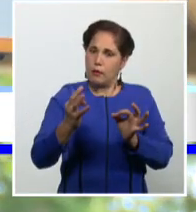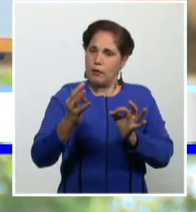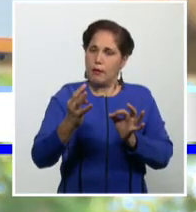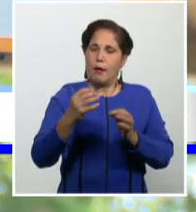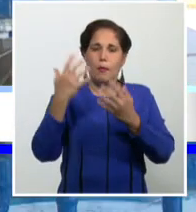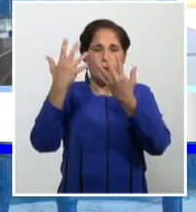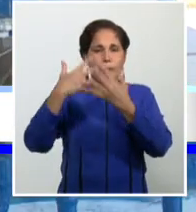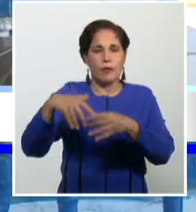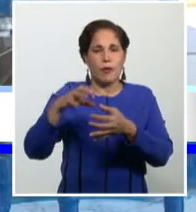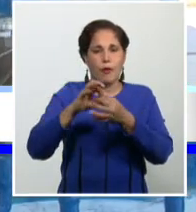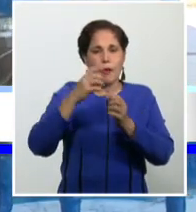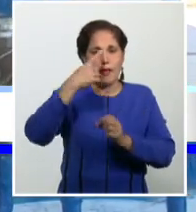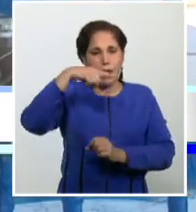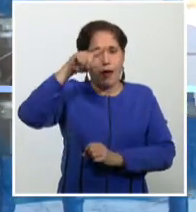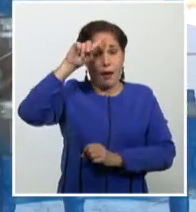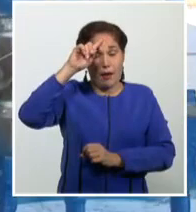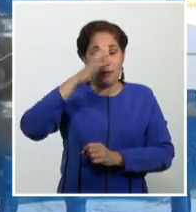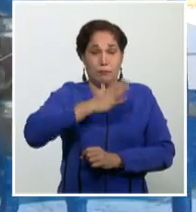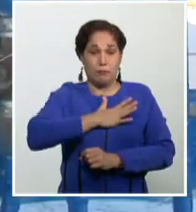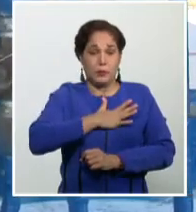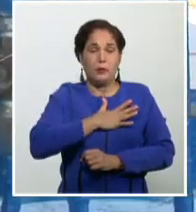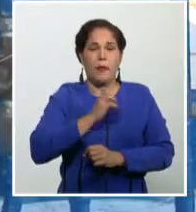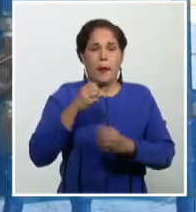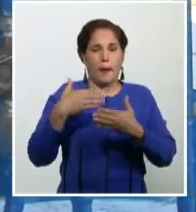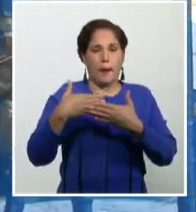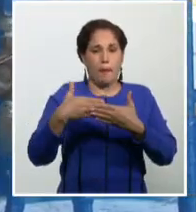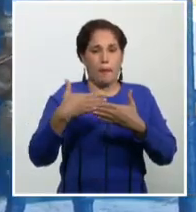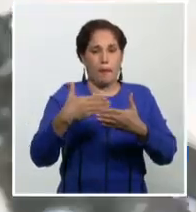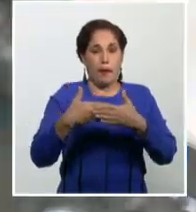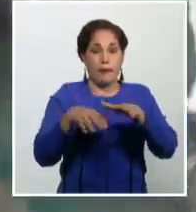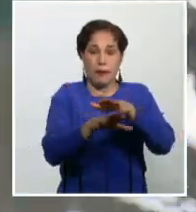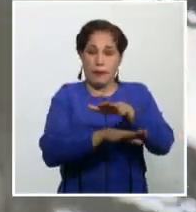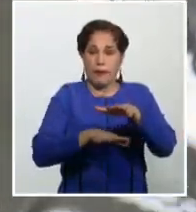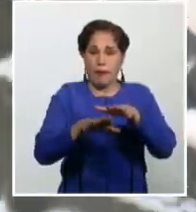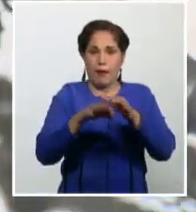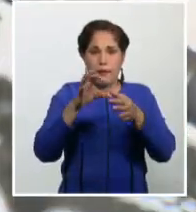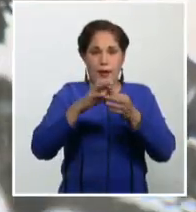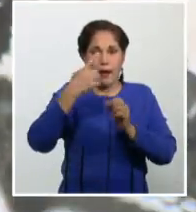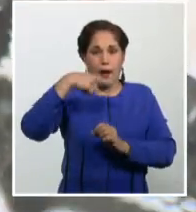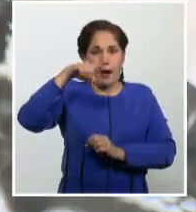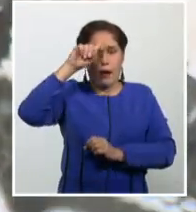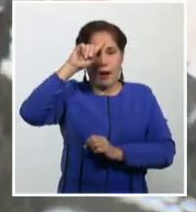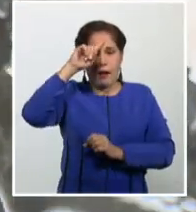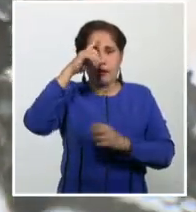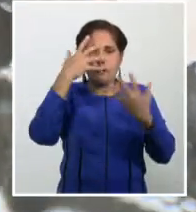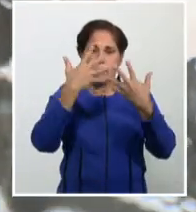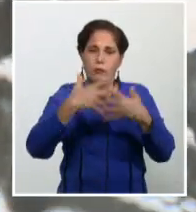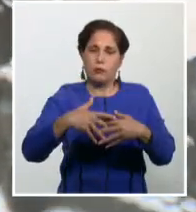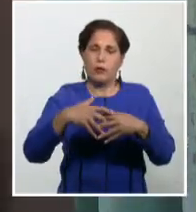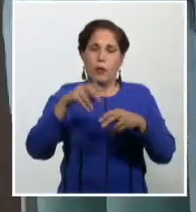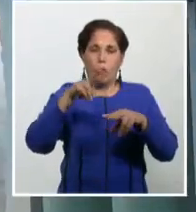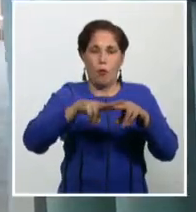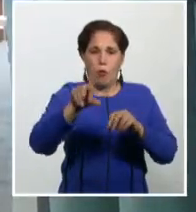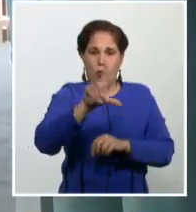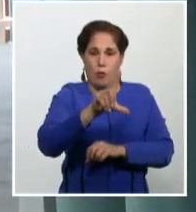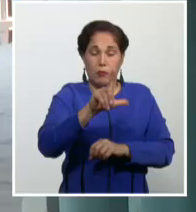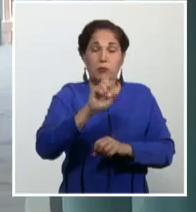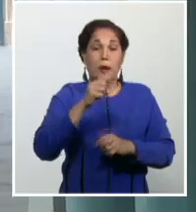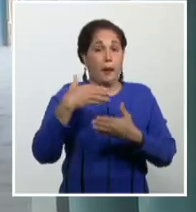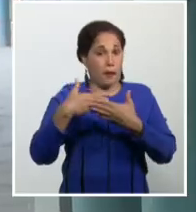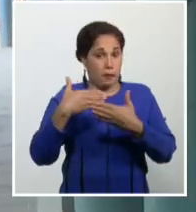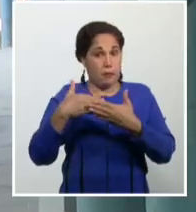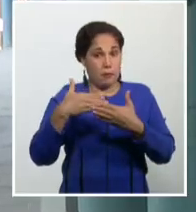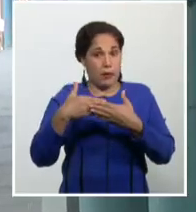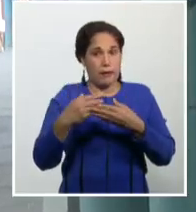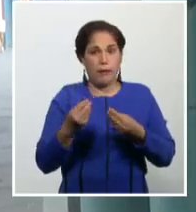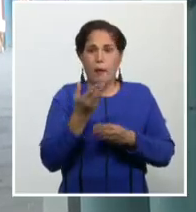gasificadora Las Tunas, perteneciente a la unidad empresarial de base Gases Industriales Holguín. La entidad satisface además